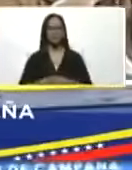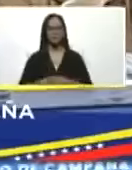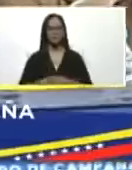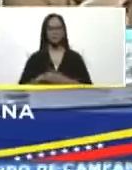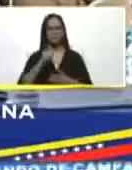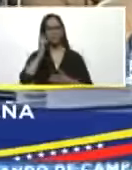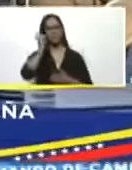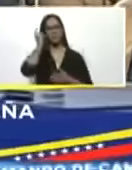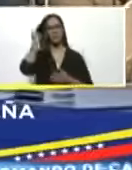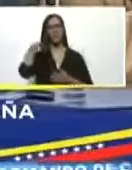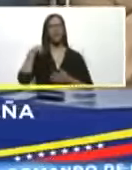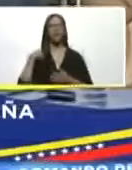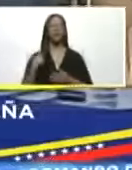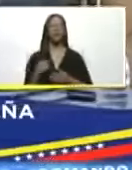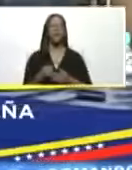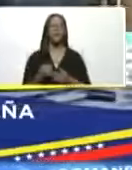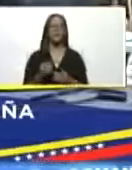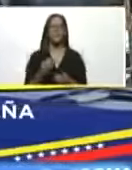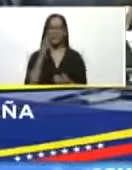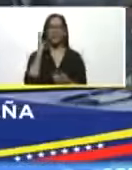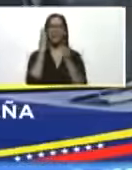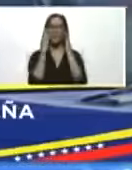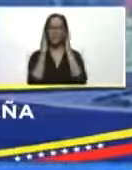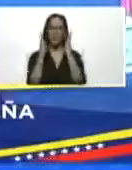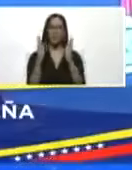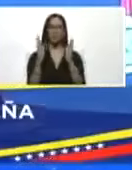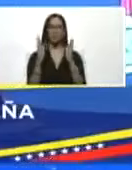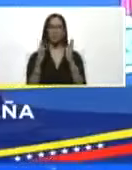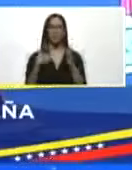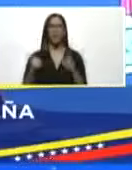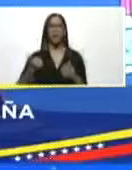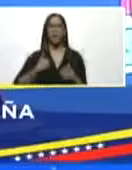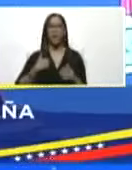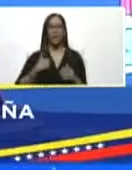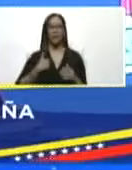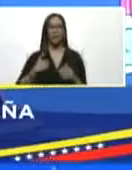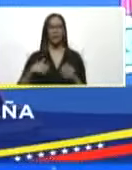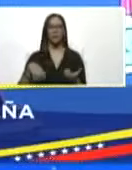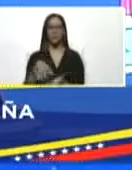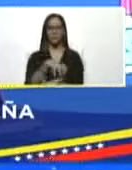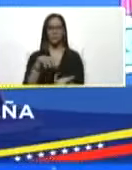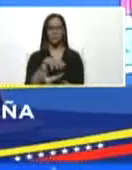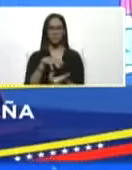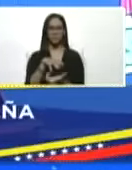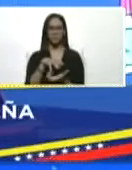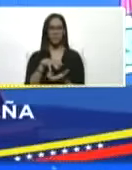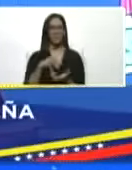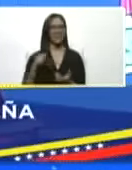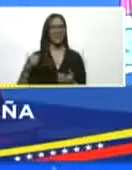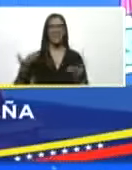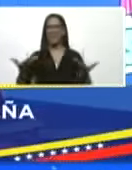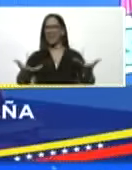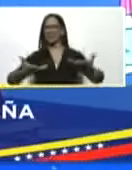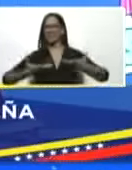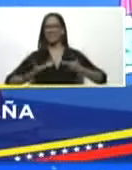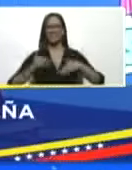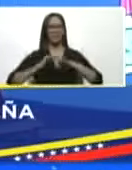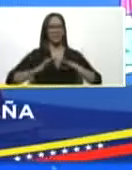Para enfrentar como hemos enfrentado cualquier dificultad, la que se venga,